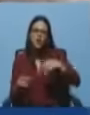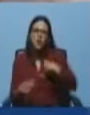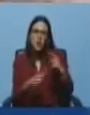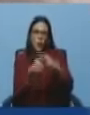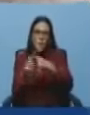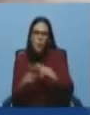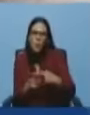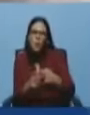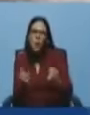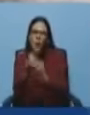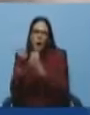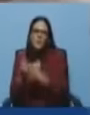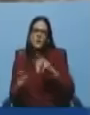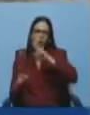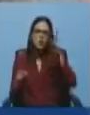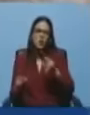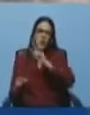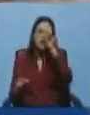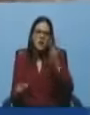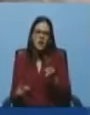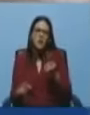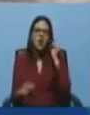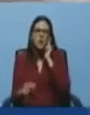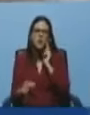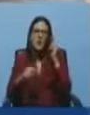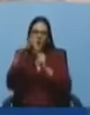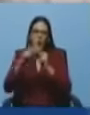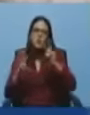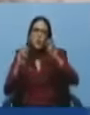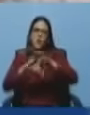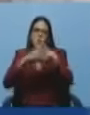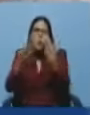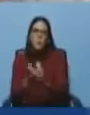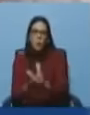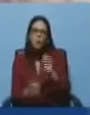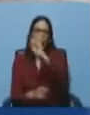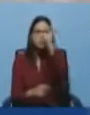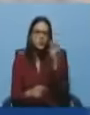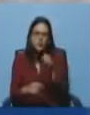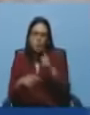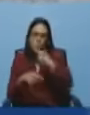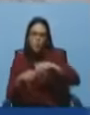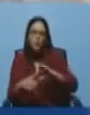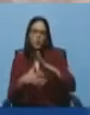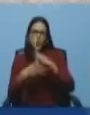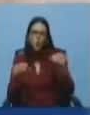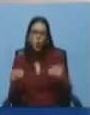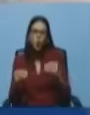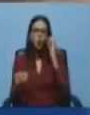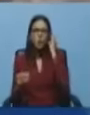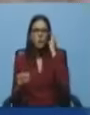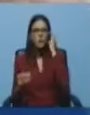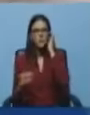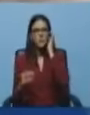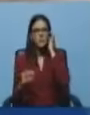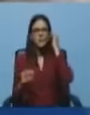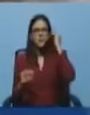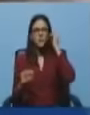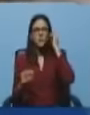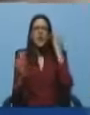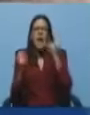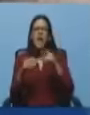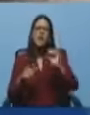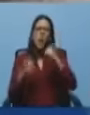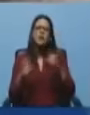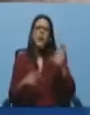contribuir desde la Venezuela bolivariana a la construcción del mundo nuevo. Desde Sudamérica, desde nuestra América. Hay otra América, hay una América que es